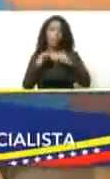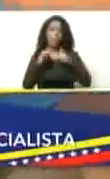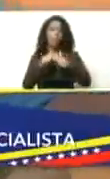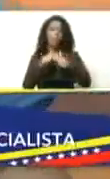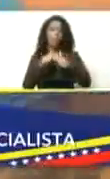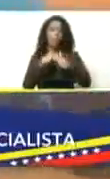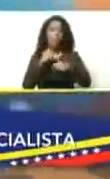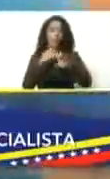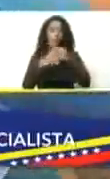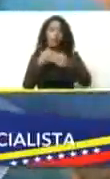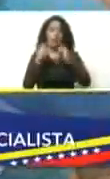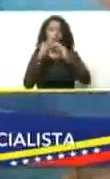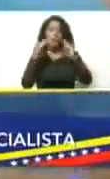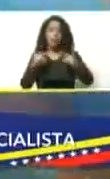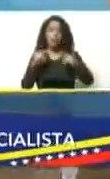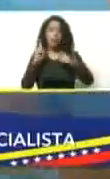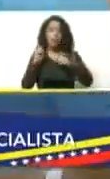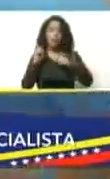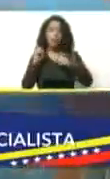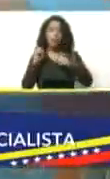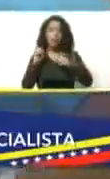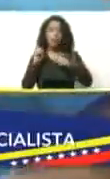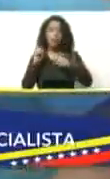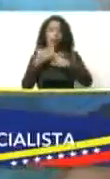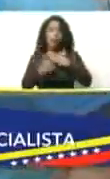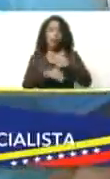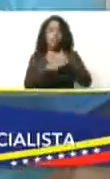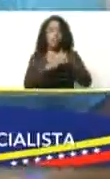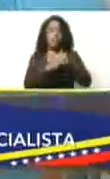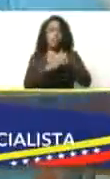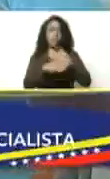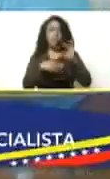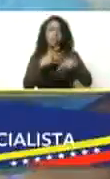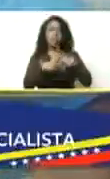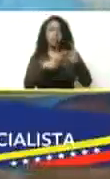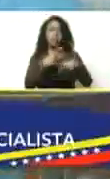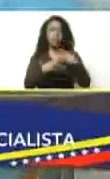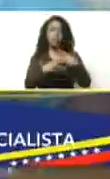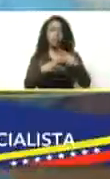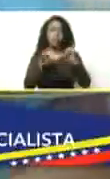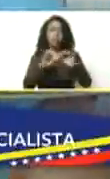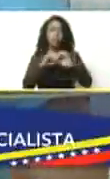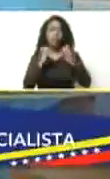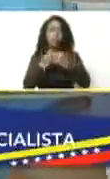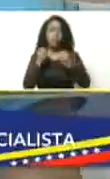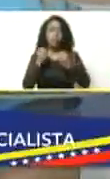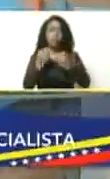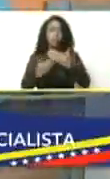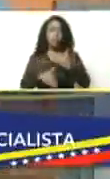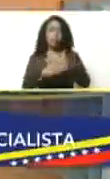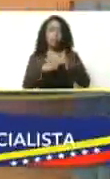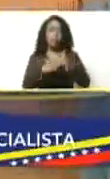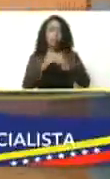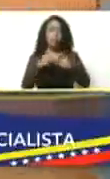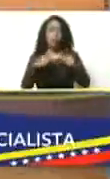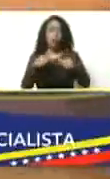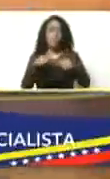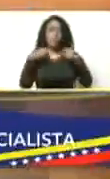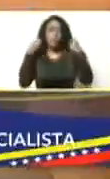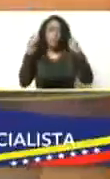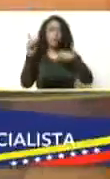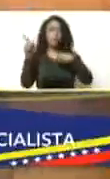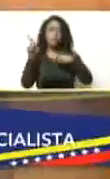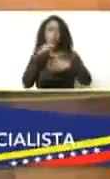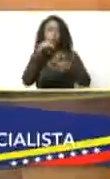los galpones de aquí al oeste caraqueño y avanzar un proceso de proletización de clase para avanzar entonces en la emancipación popular, eso que usted llama